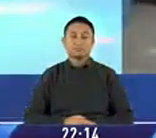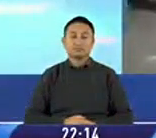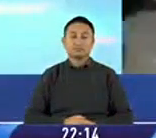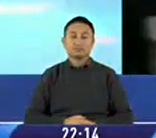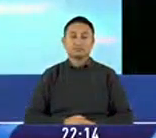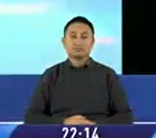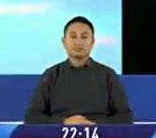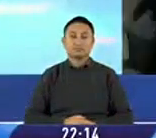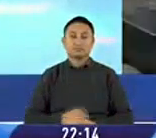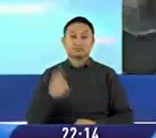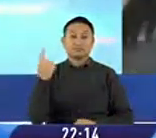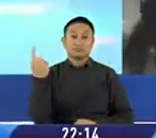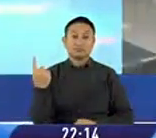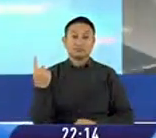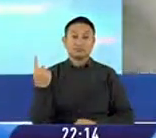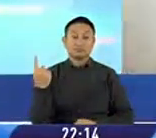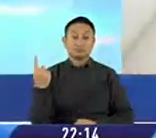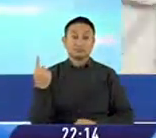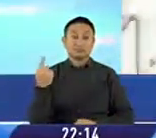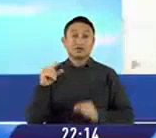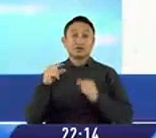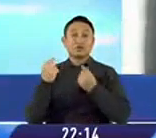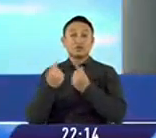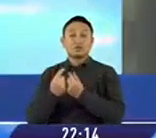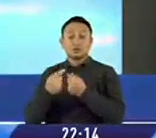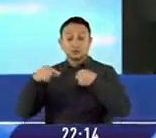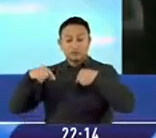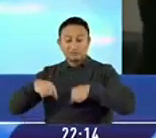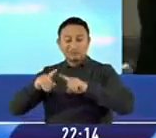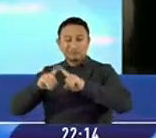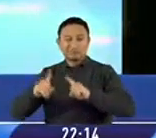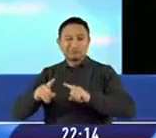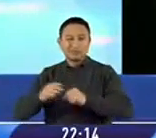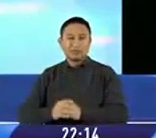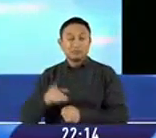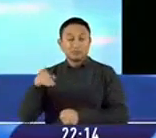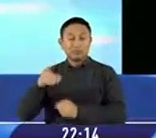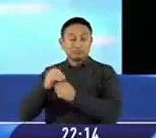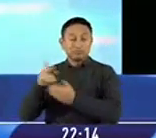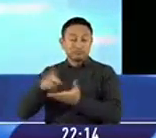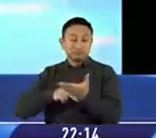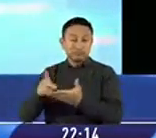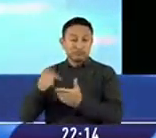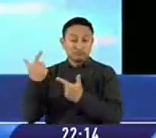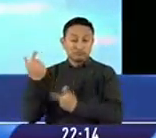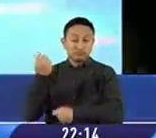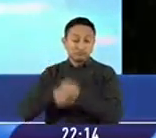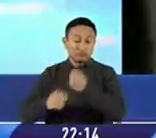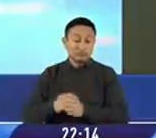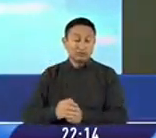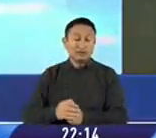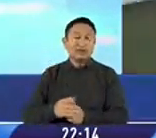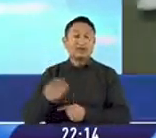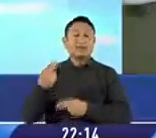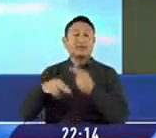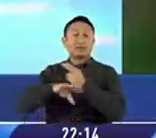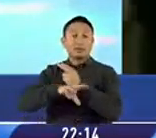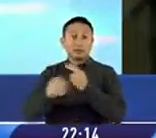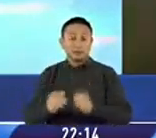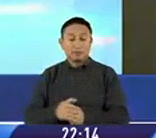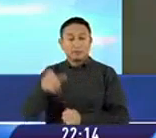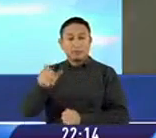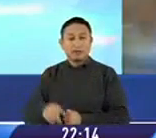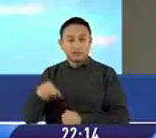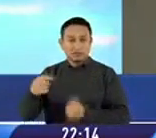En el primer caso se trataría de una banda dedicada a varios delitos como extorsión, tráfico de armas, robo a unidades económicas, a